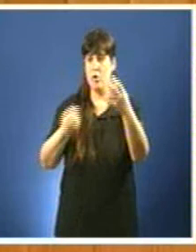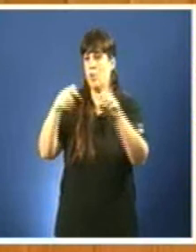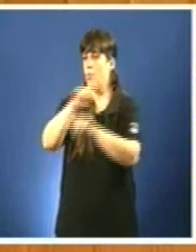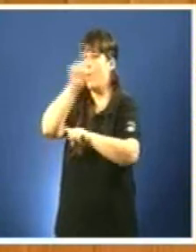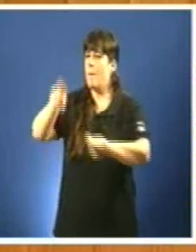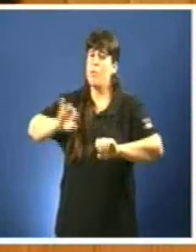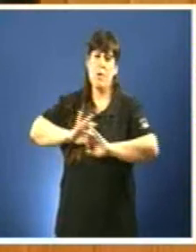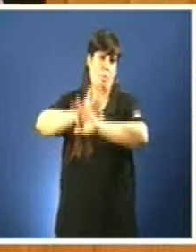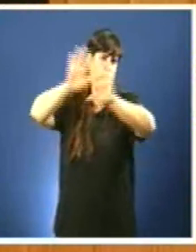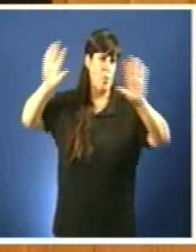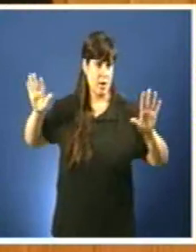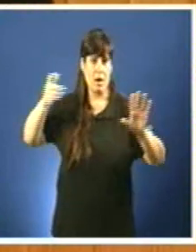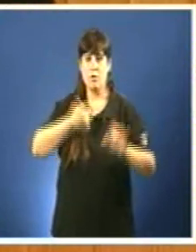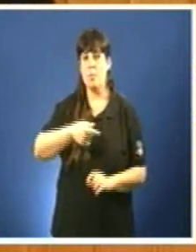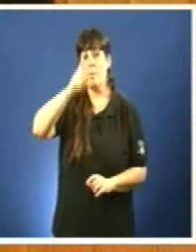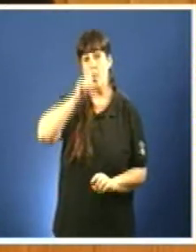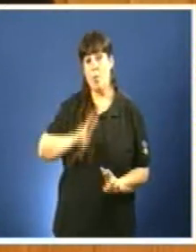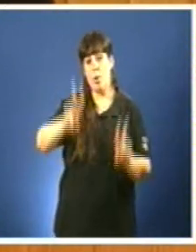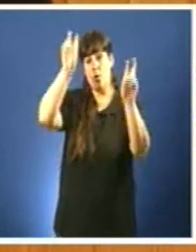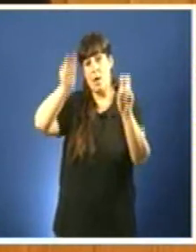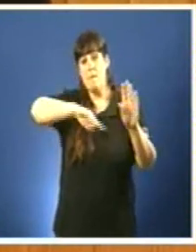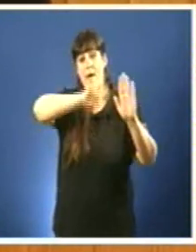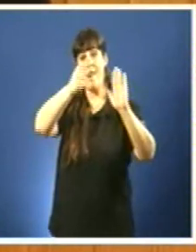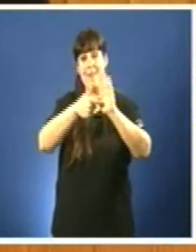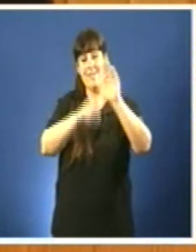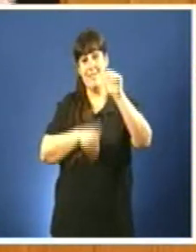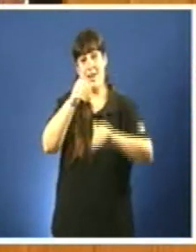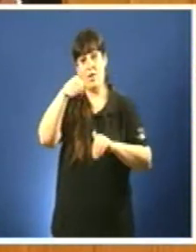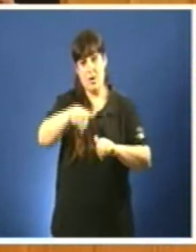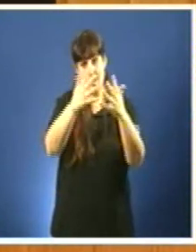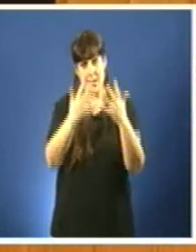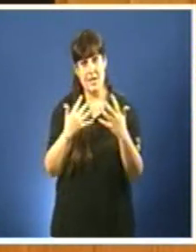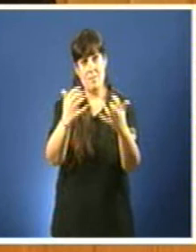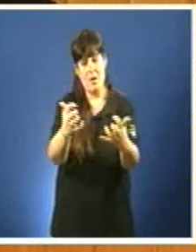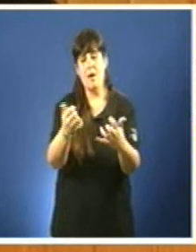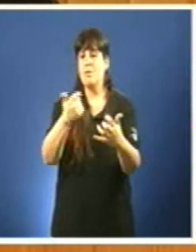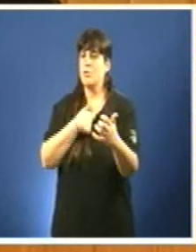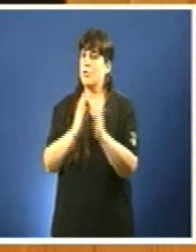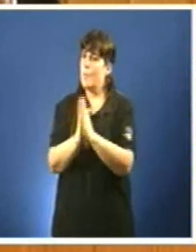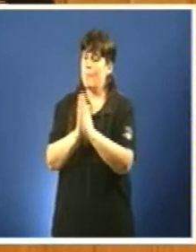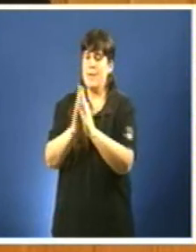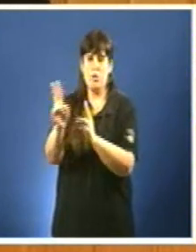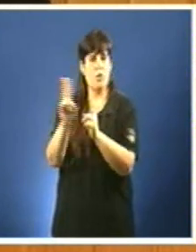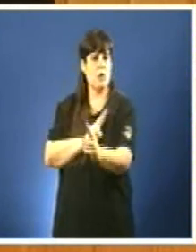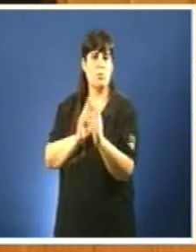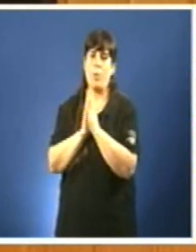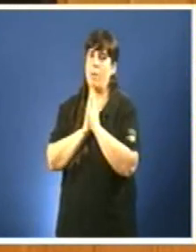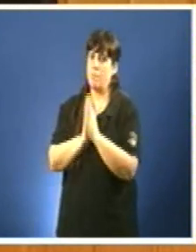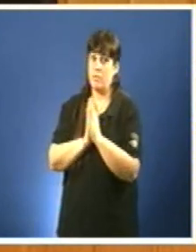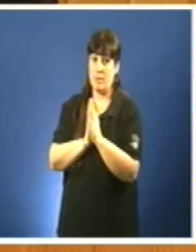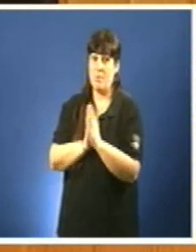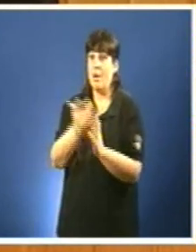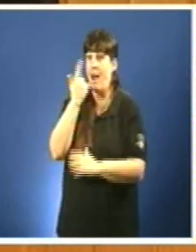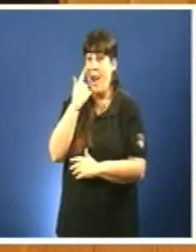moi específica sobre a lei de eleccións ao Parlamento de Galiza. Pídolle na réplica que conteste que vai facer vostede ca lei